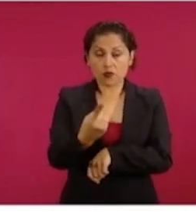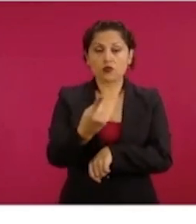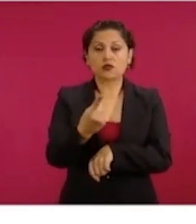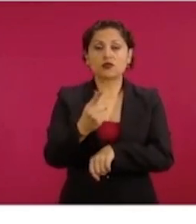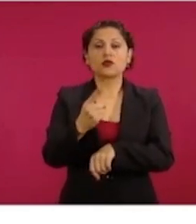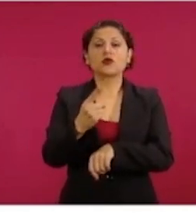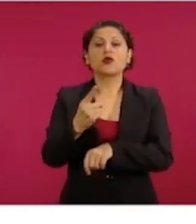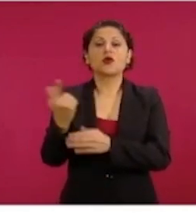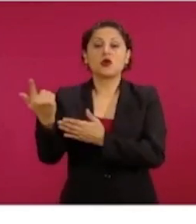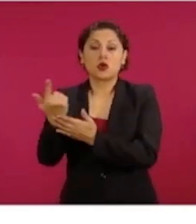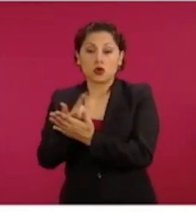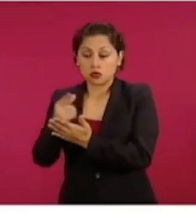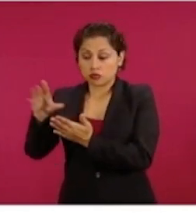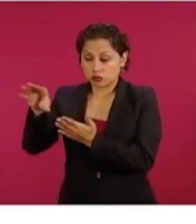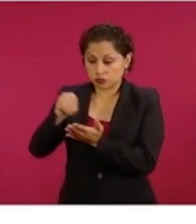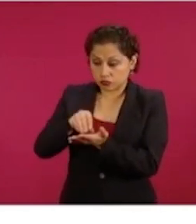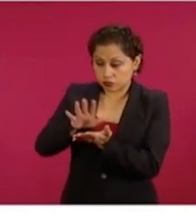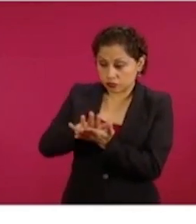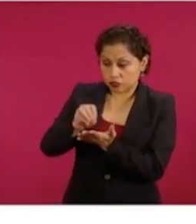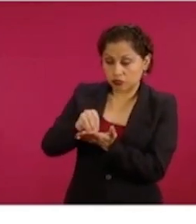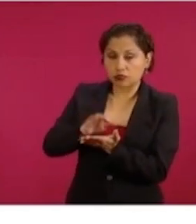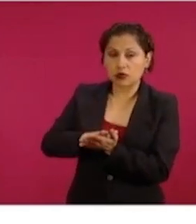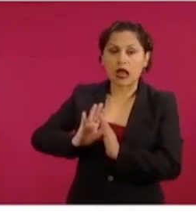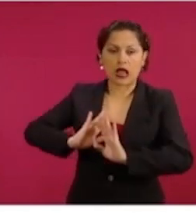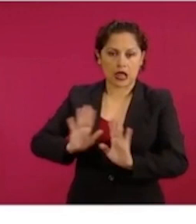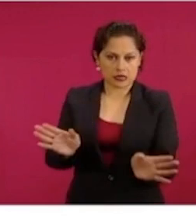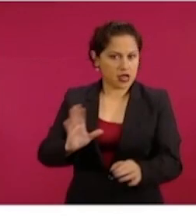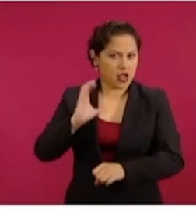Bienestar, ese ya está cubierto. Se hizo